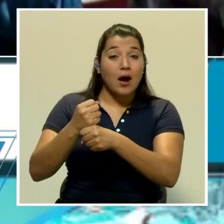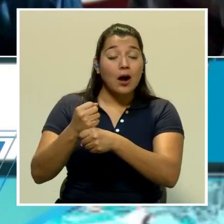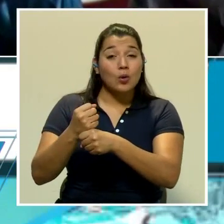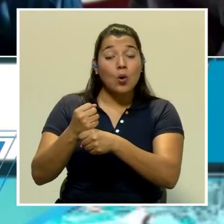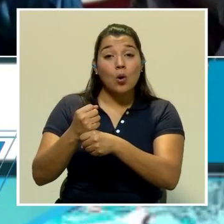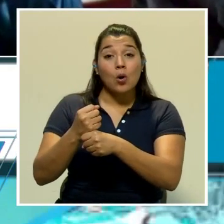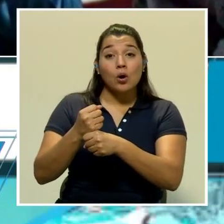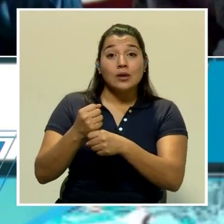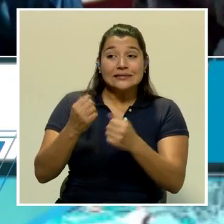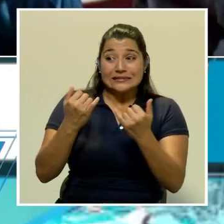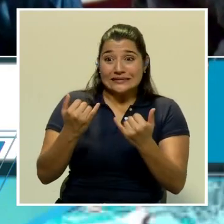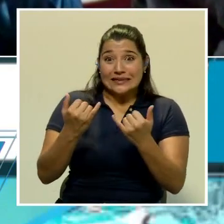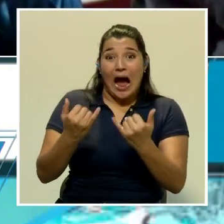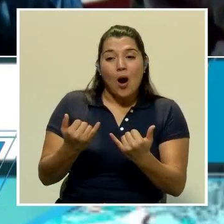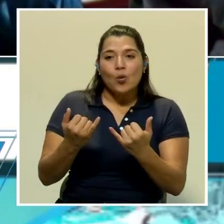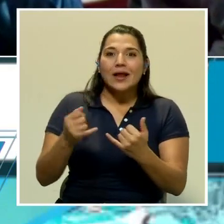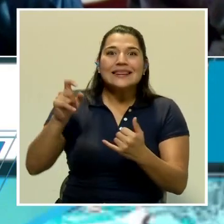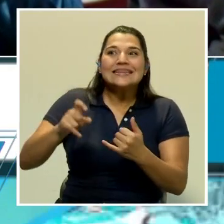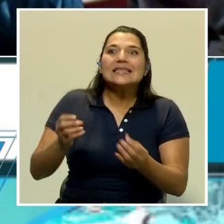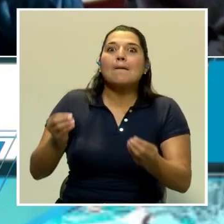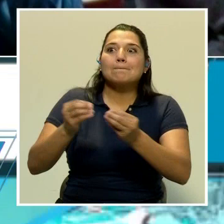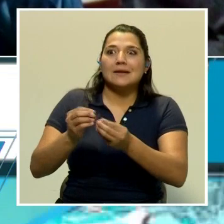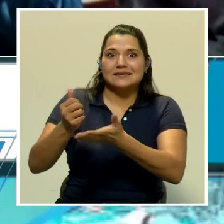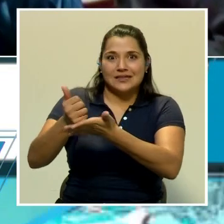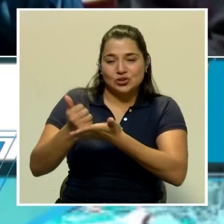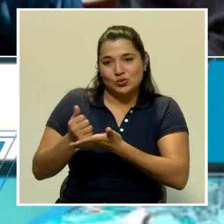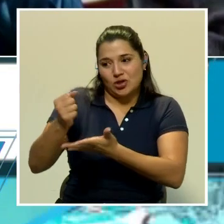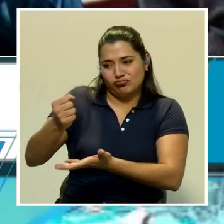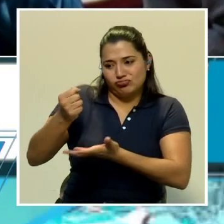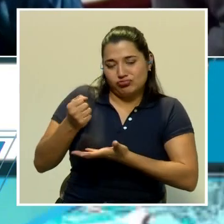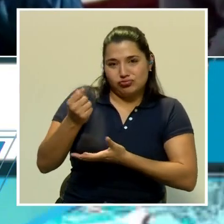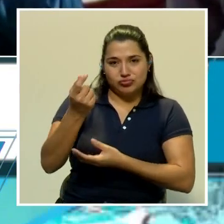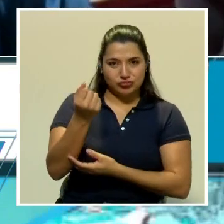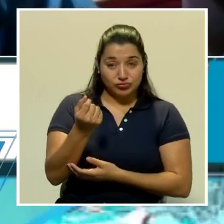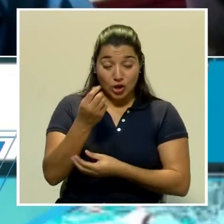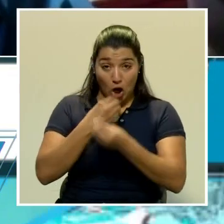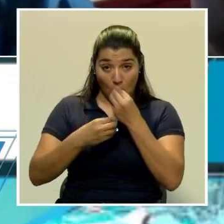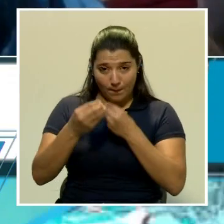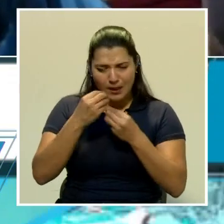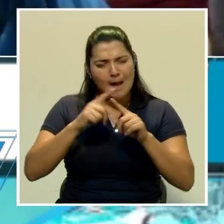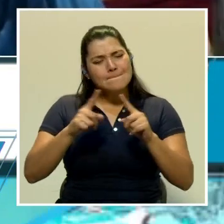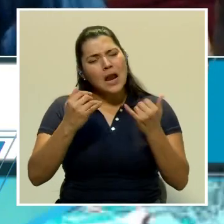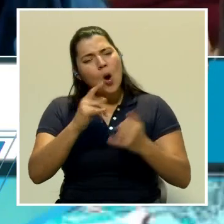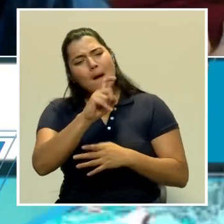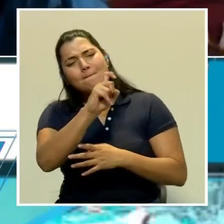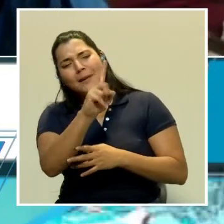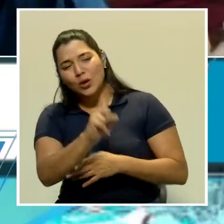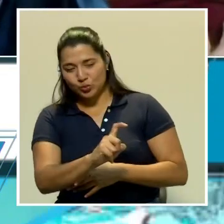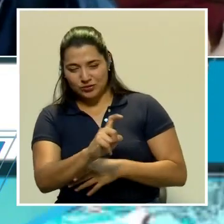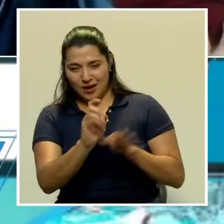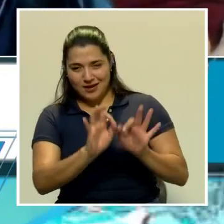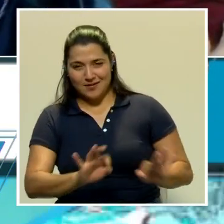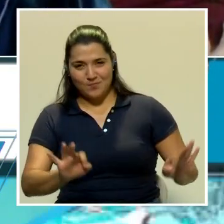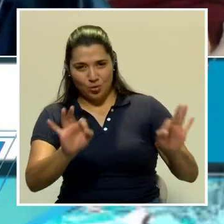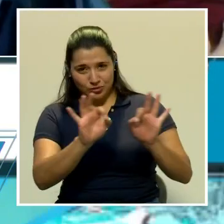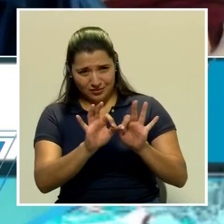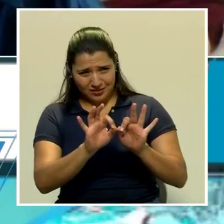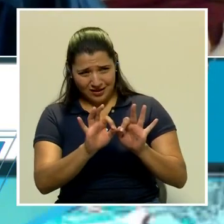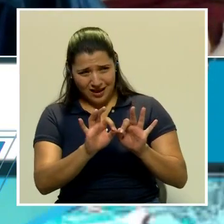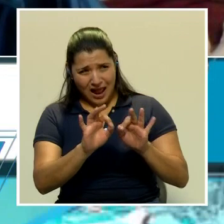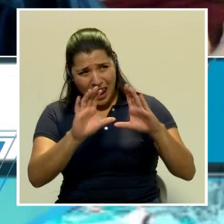es todavía más vital. Pero, ministra Cruz, la gran pregunta de la noche es, ¿volverán las